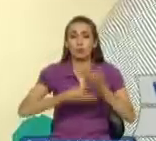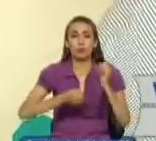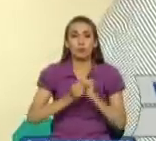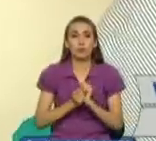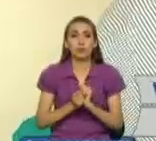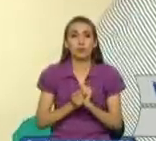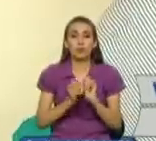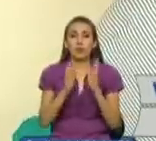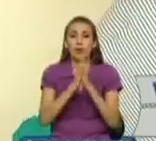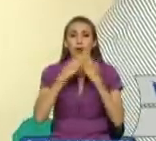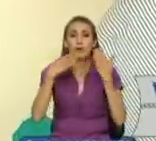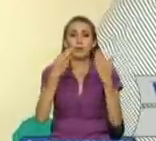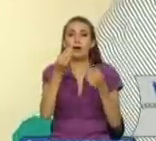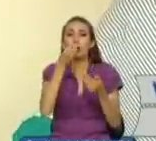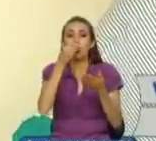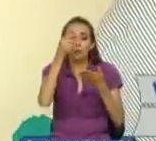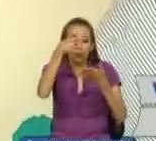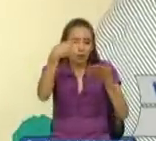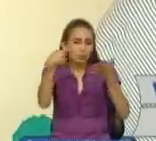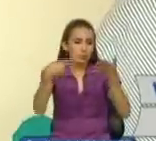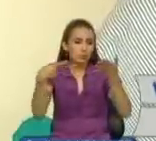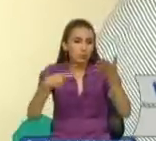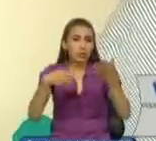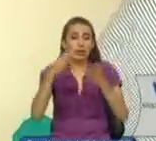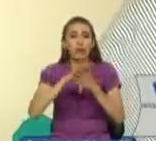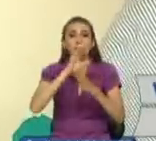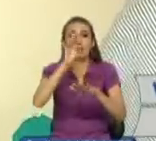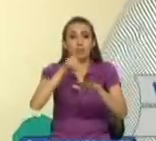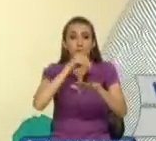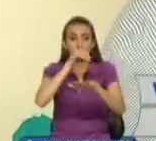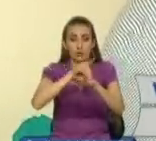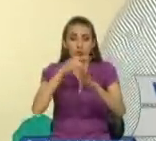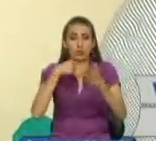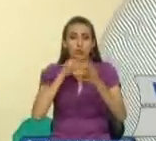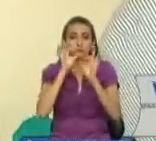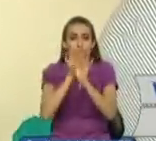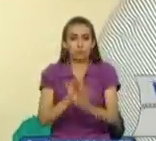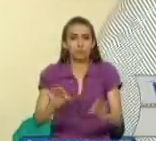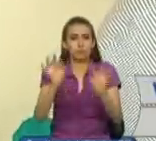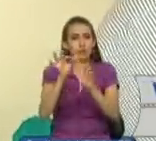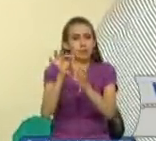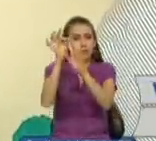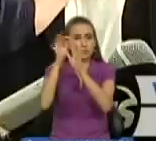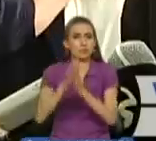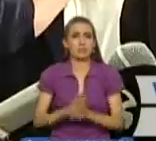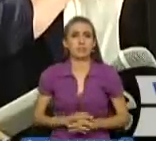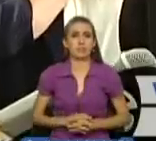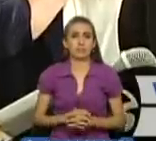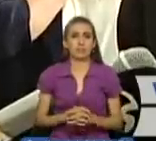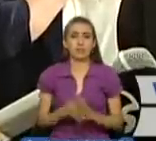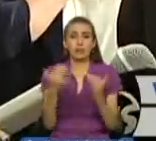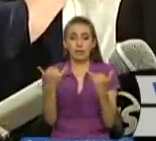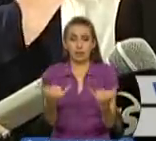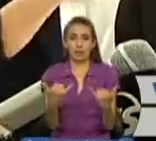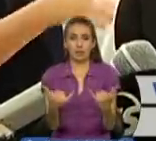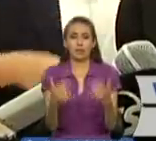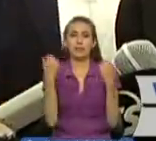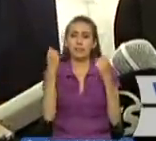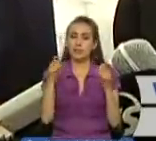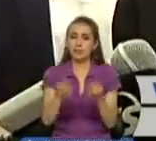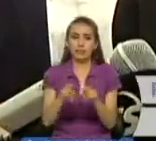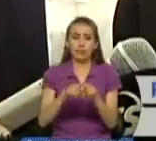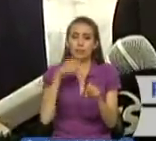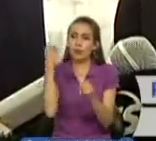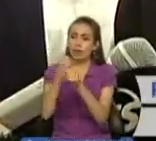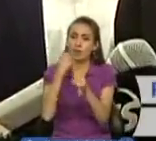menú basándonos un menú patrón con características muy particulares para evitar la desnutrición y aquí en territorio vamos a trabajar con